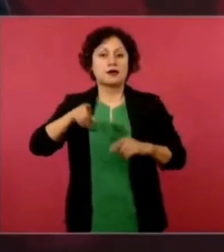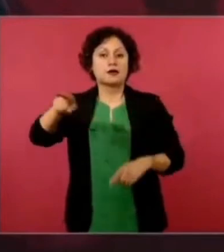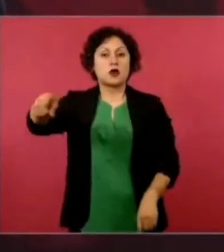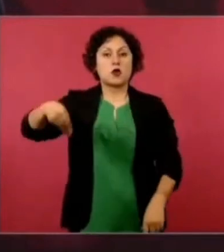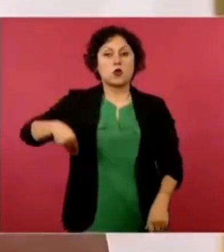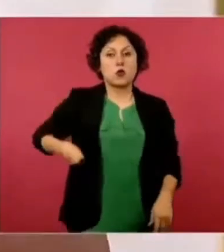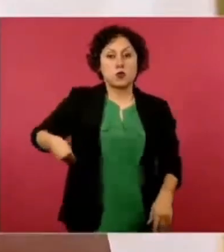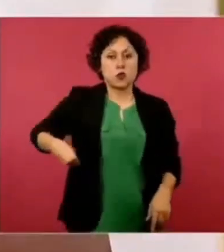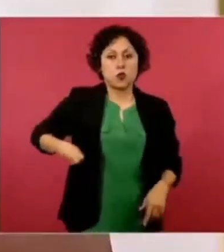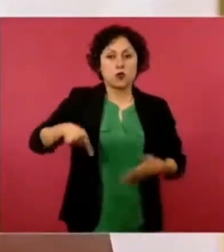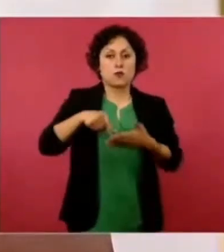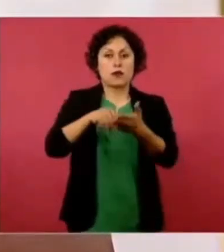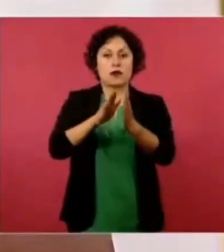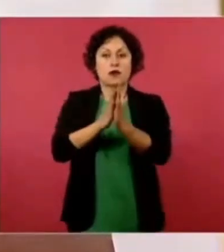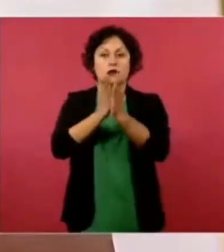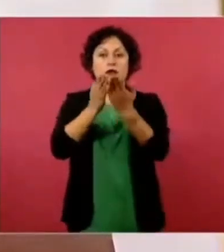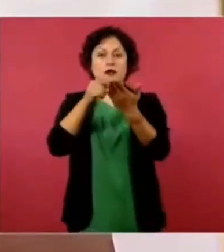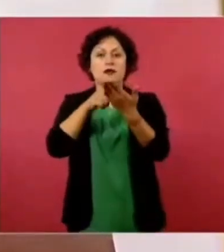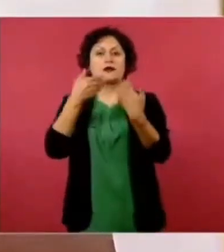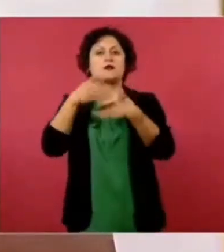Un libro sobre Ayotzinapa.